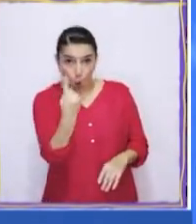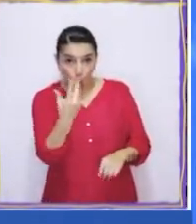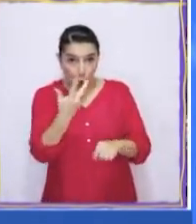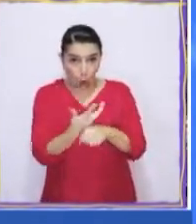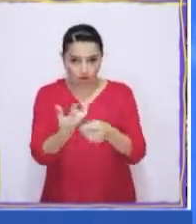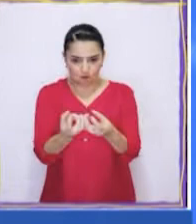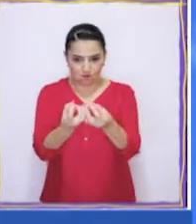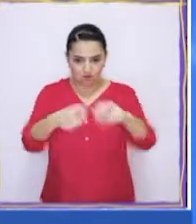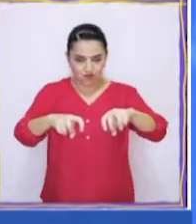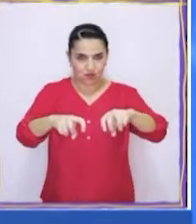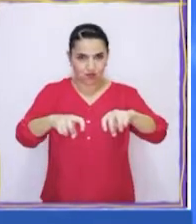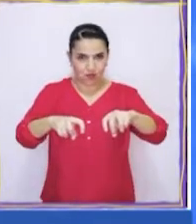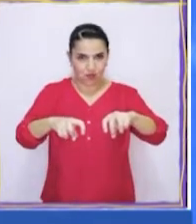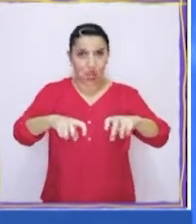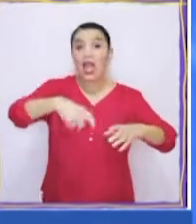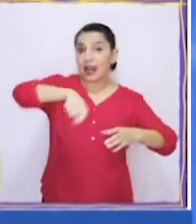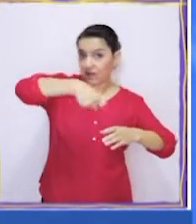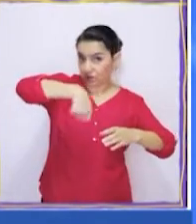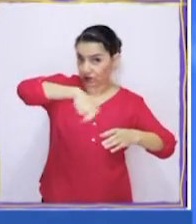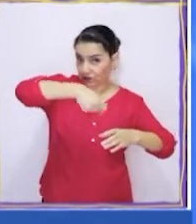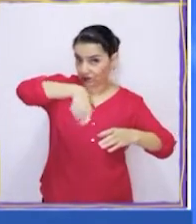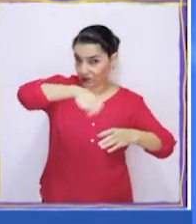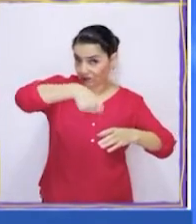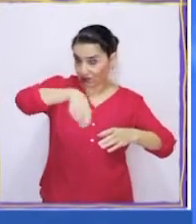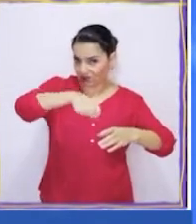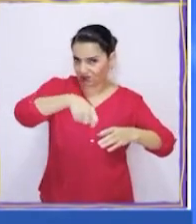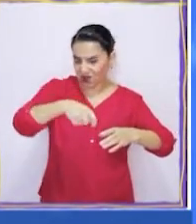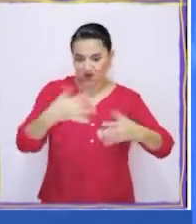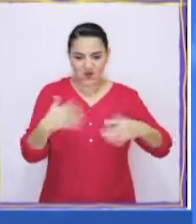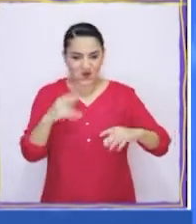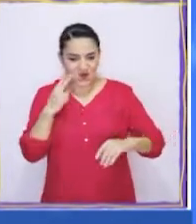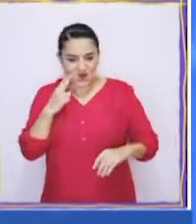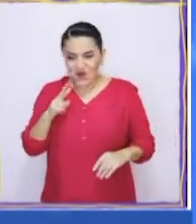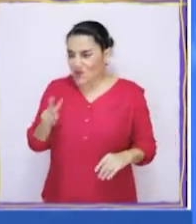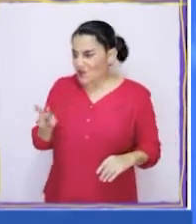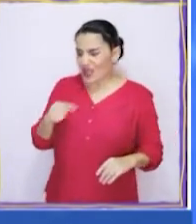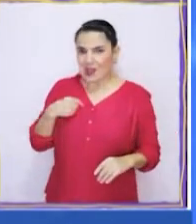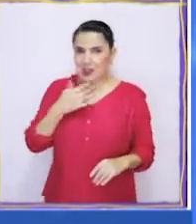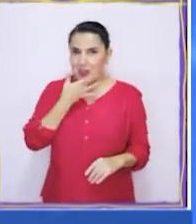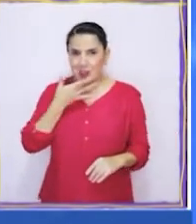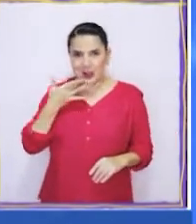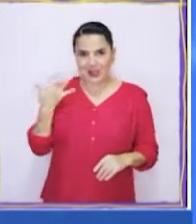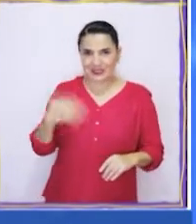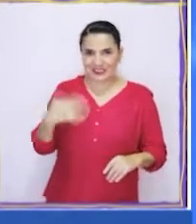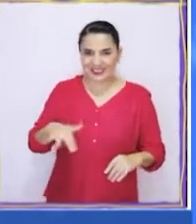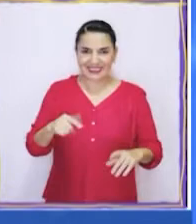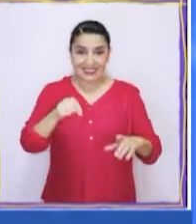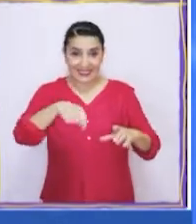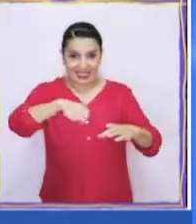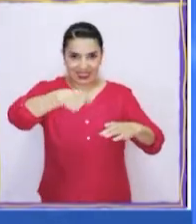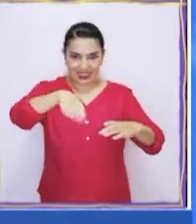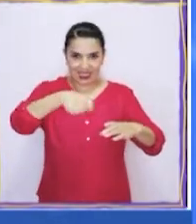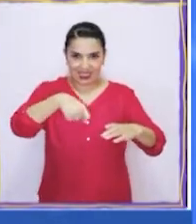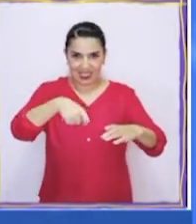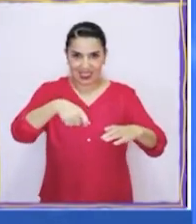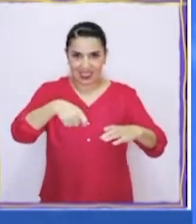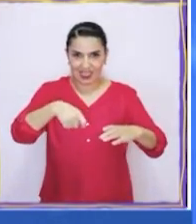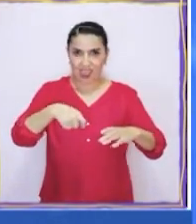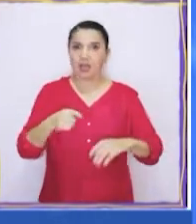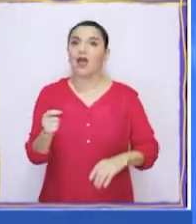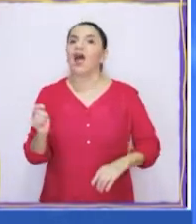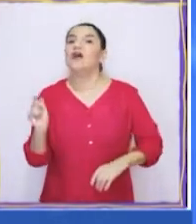un huevo primero revolver guau esto se está viendo delicioso y luego